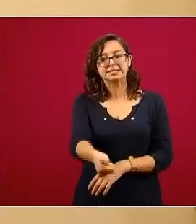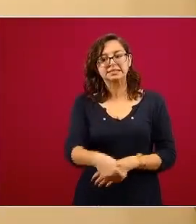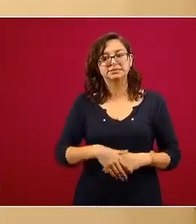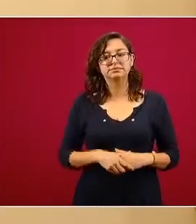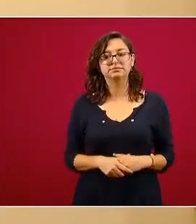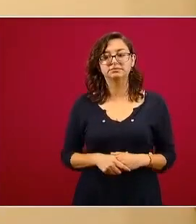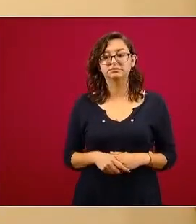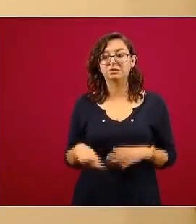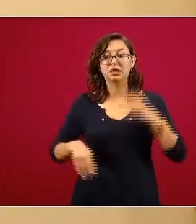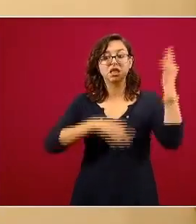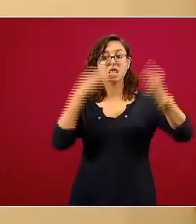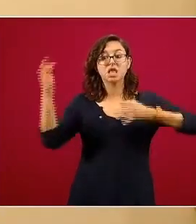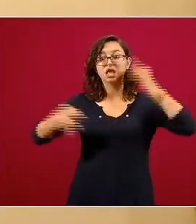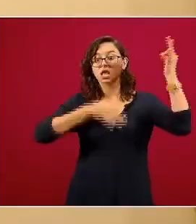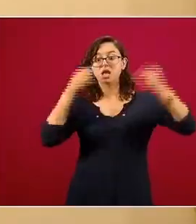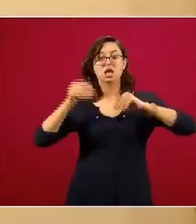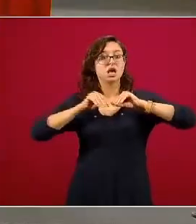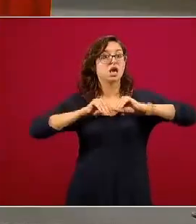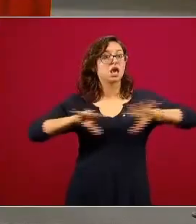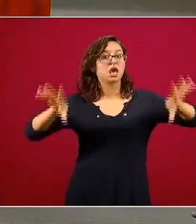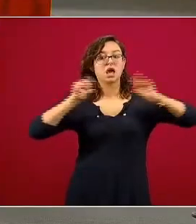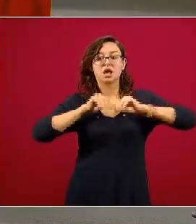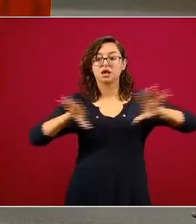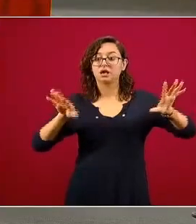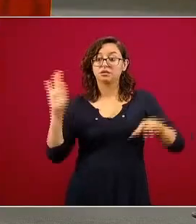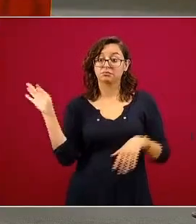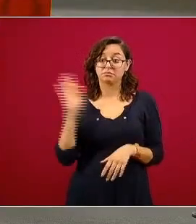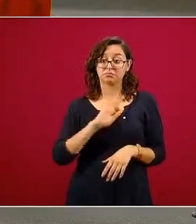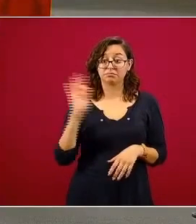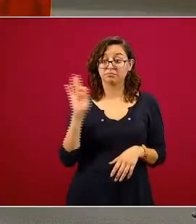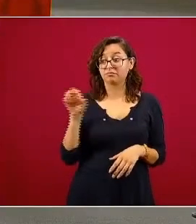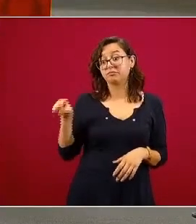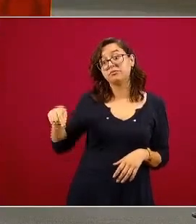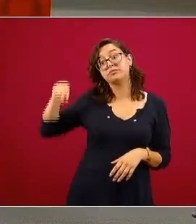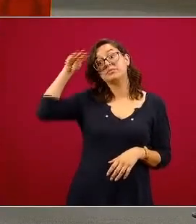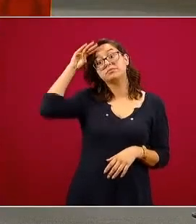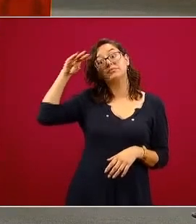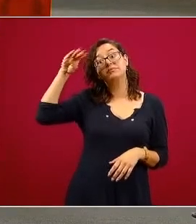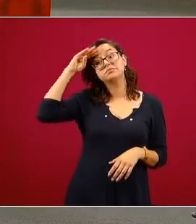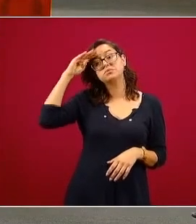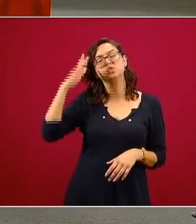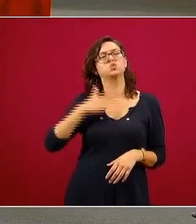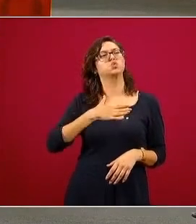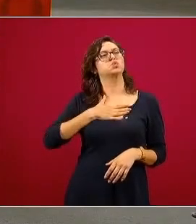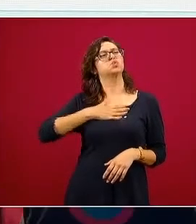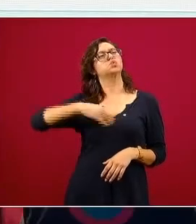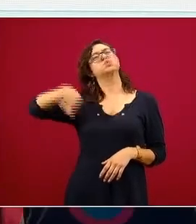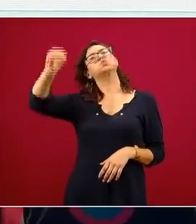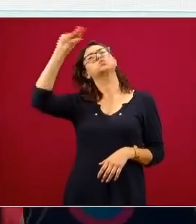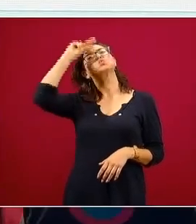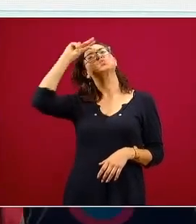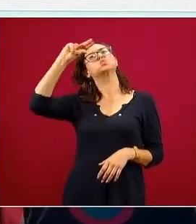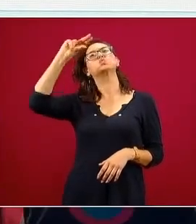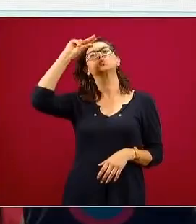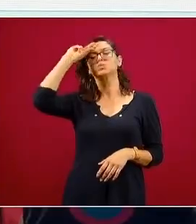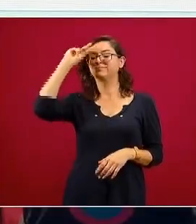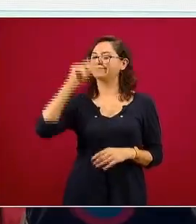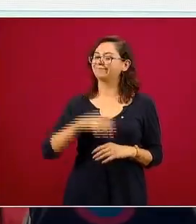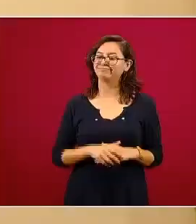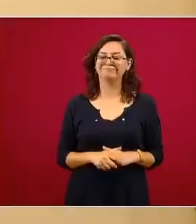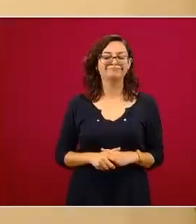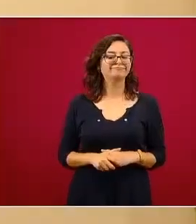con vehemencia, a lo mejor quien lo dijo pensando que era una eminencia, con